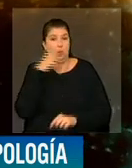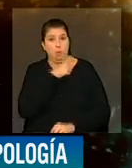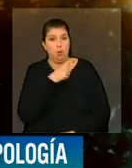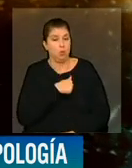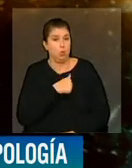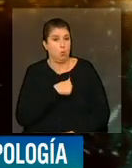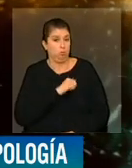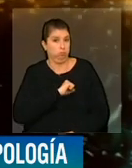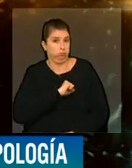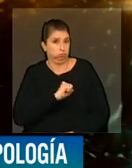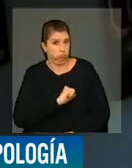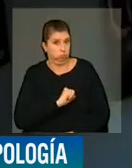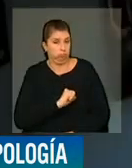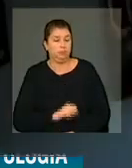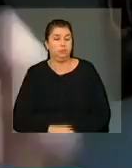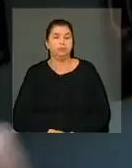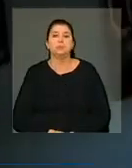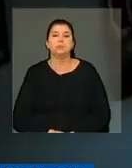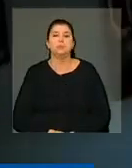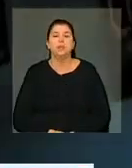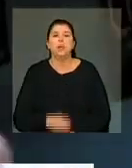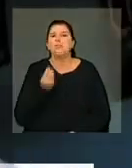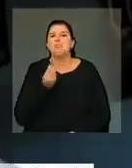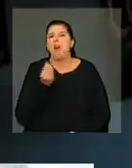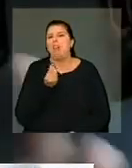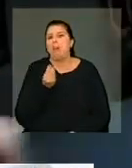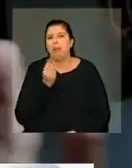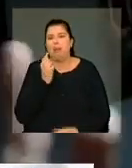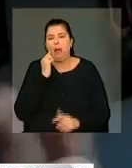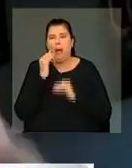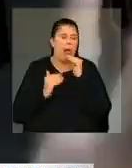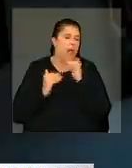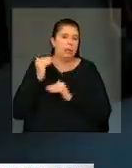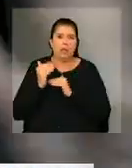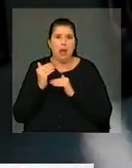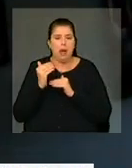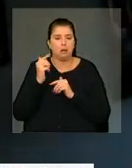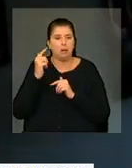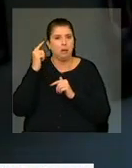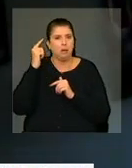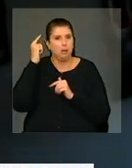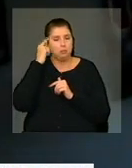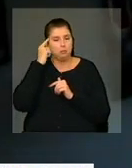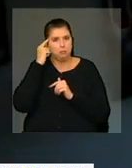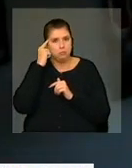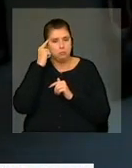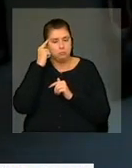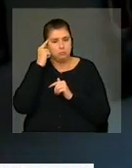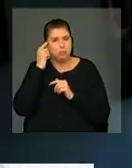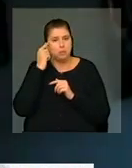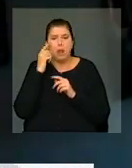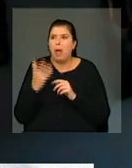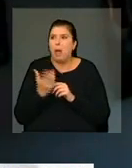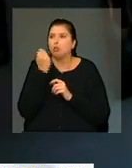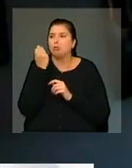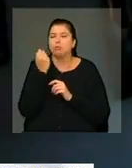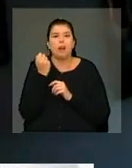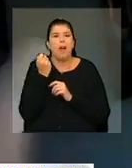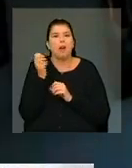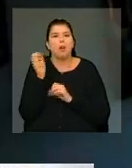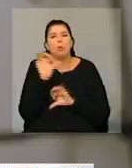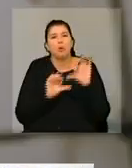nace con la intención de poder alterar la estructura química del compuesto para poder encontrar un análogo estructural, una sustancia que sea